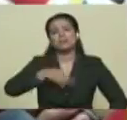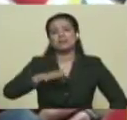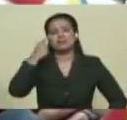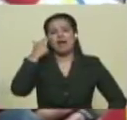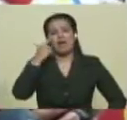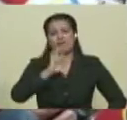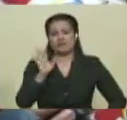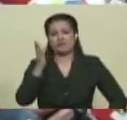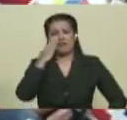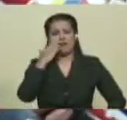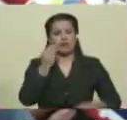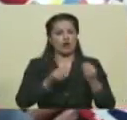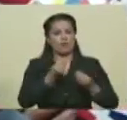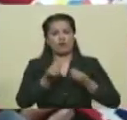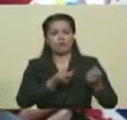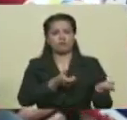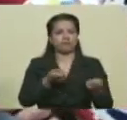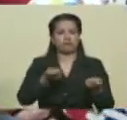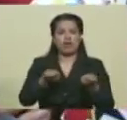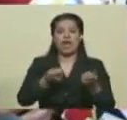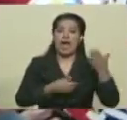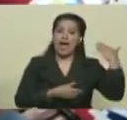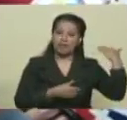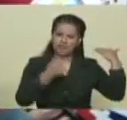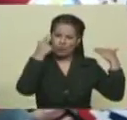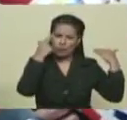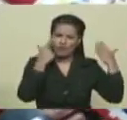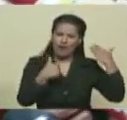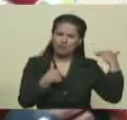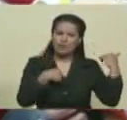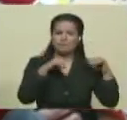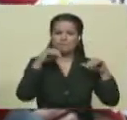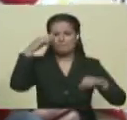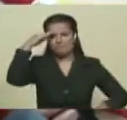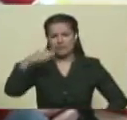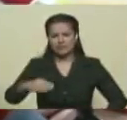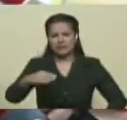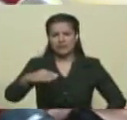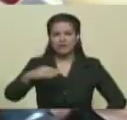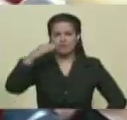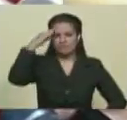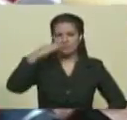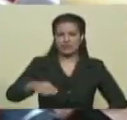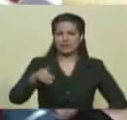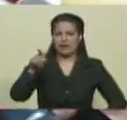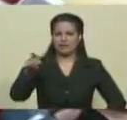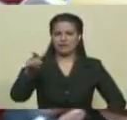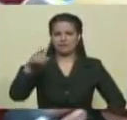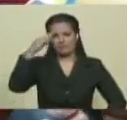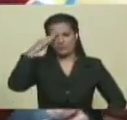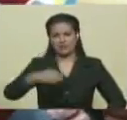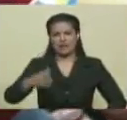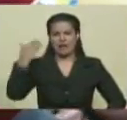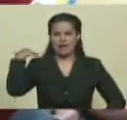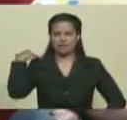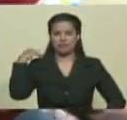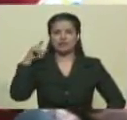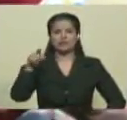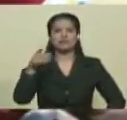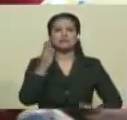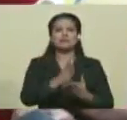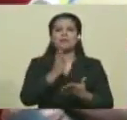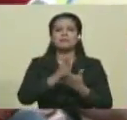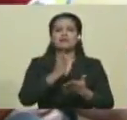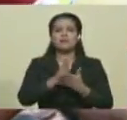esto. Se acabó aquel tiempo donde la Fuerza Armada Nacional Bolivariana o Nacional para aquella época lo utilizaban solo